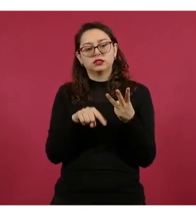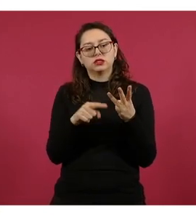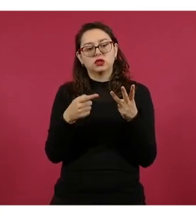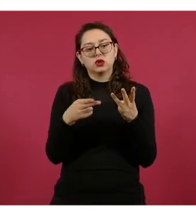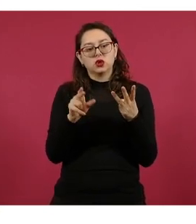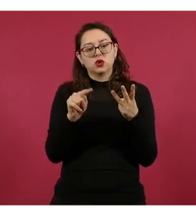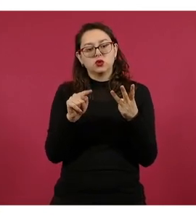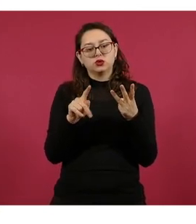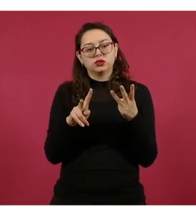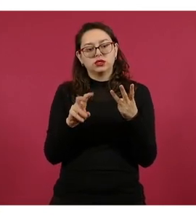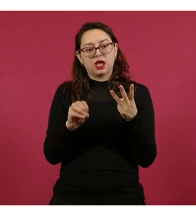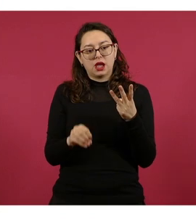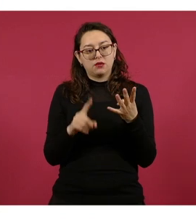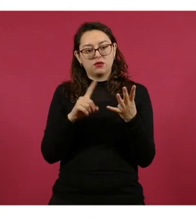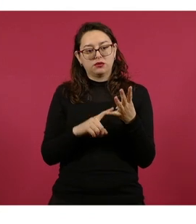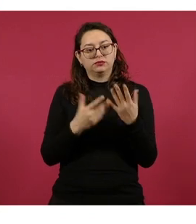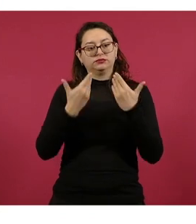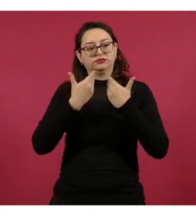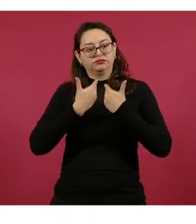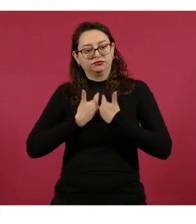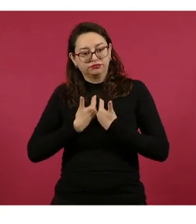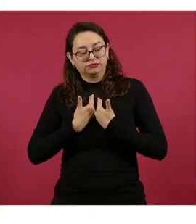Gustavo de Hoyos y un servidor